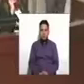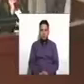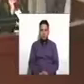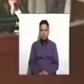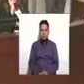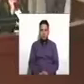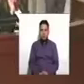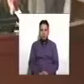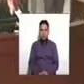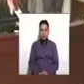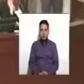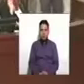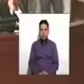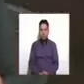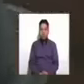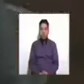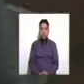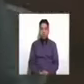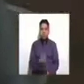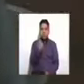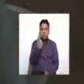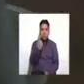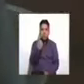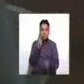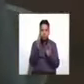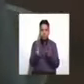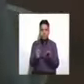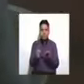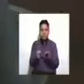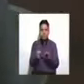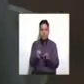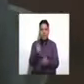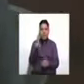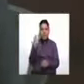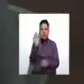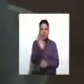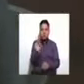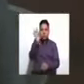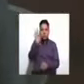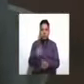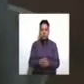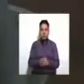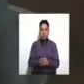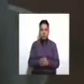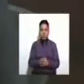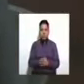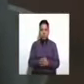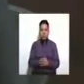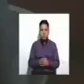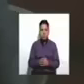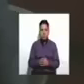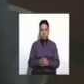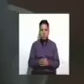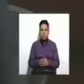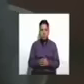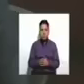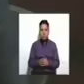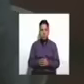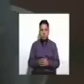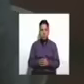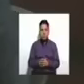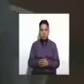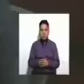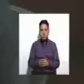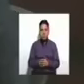Cierre su intervención. Solamente accede el 14% de los que están en